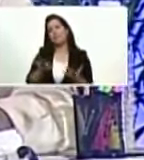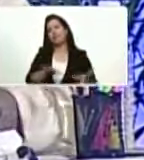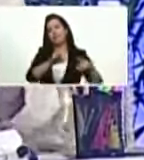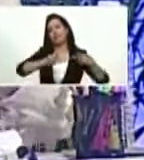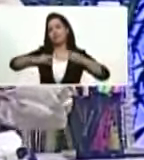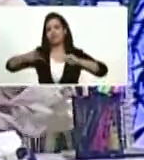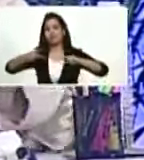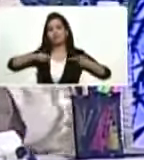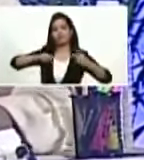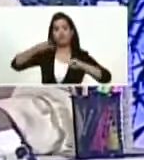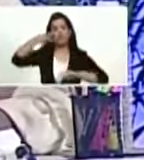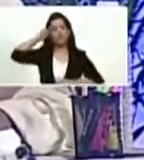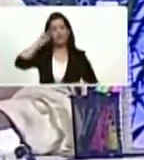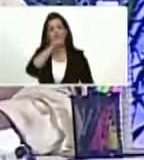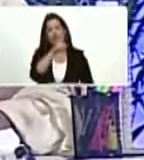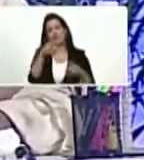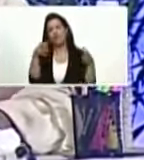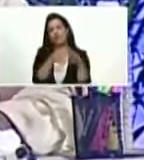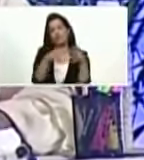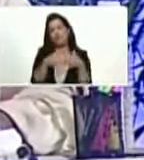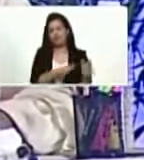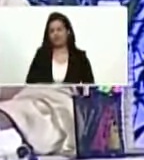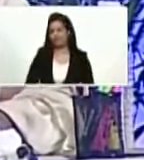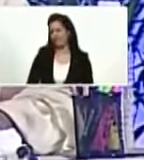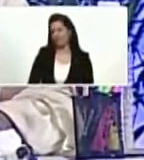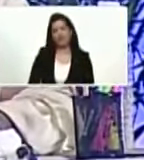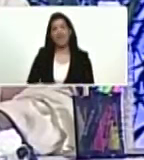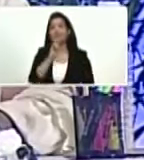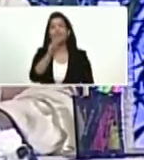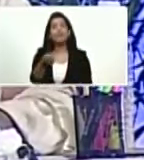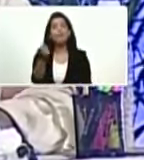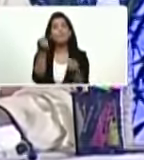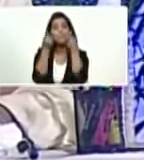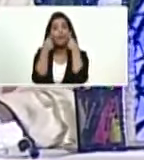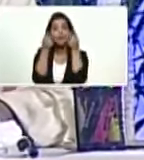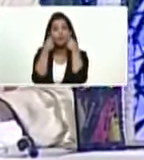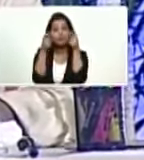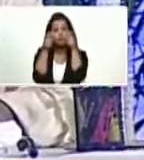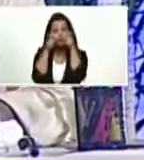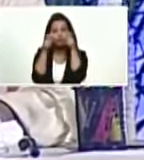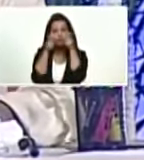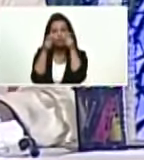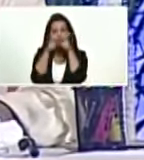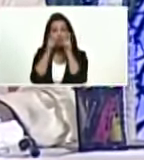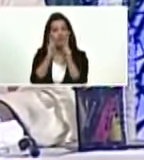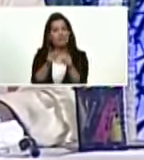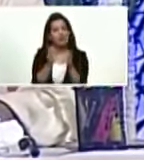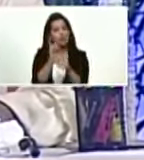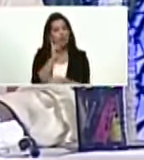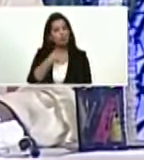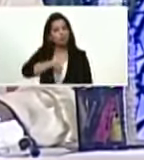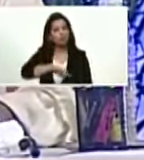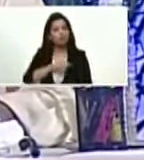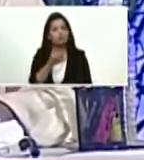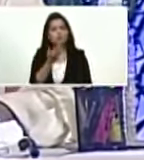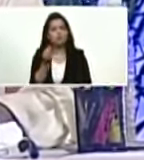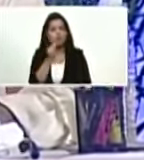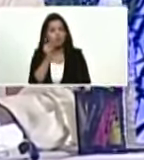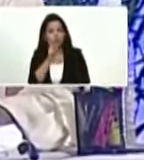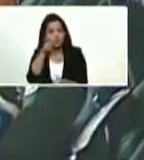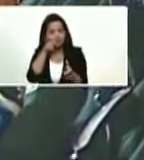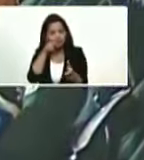Así que hay que estar muy atento, Roberto Antonio, compañeros y compañeras, con la arremetida imperial contra los procesos de